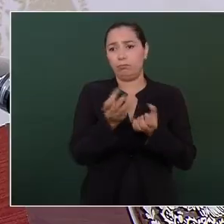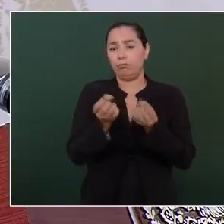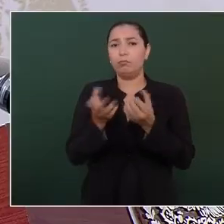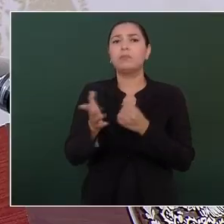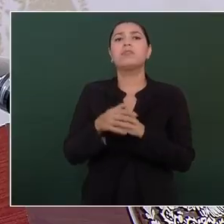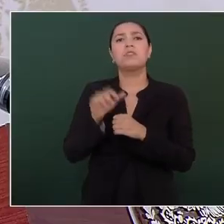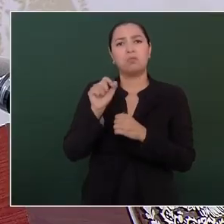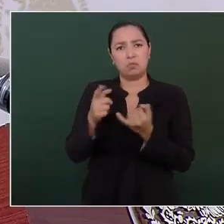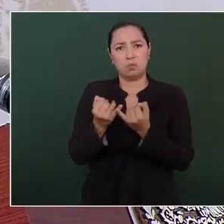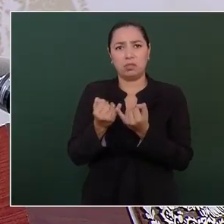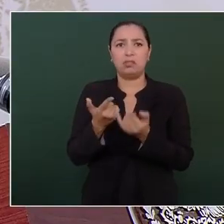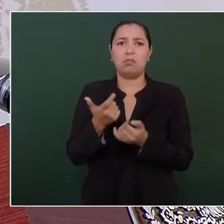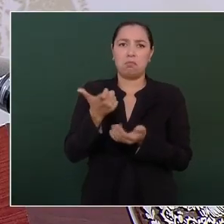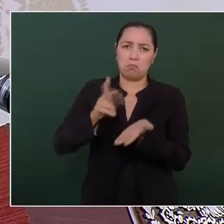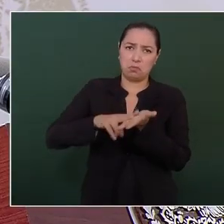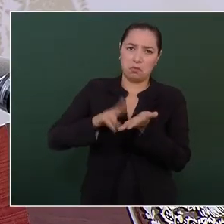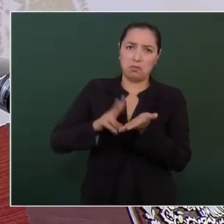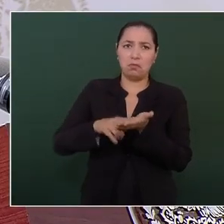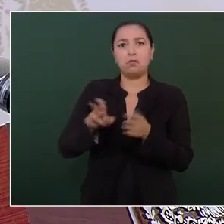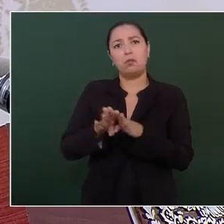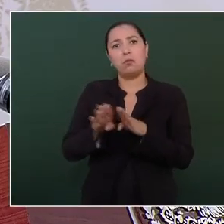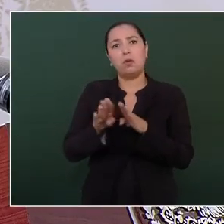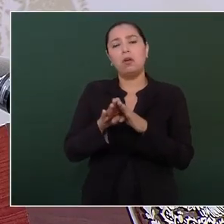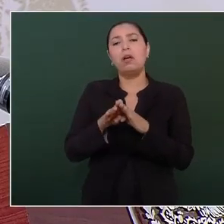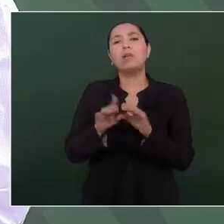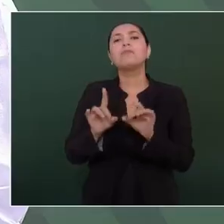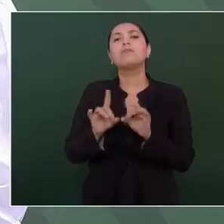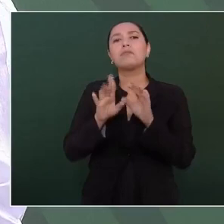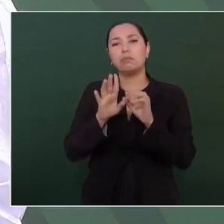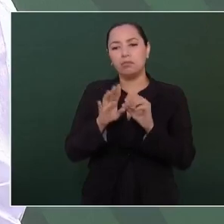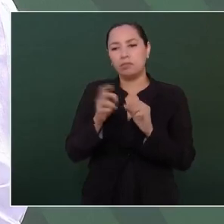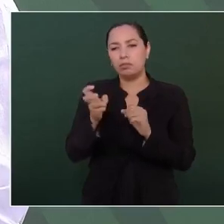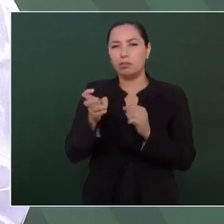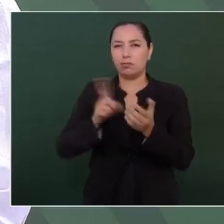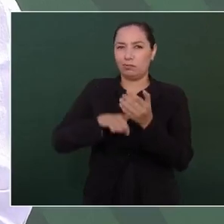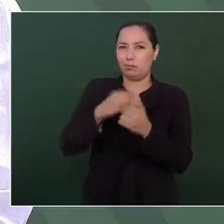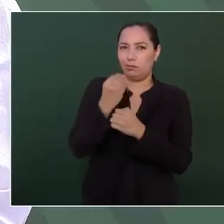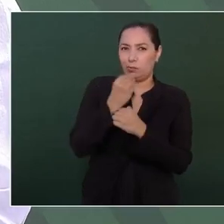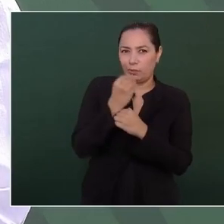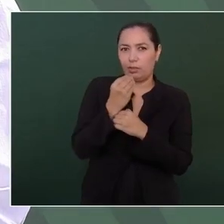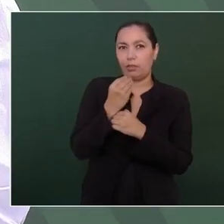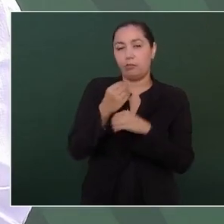de garantía para los alimentos básicos,